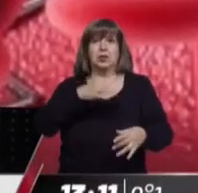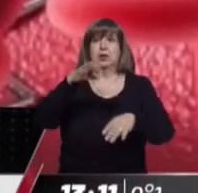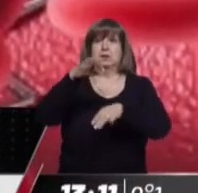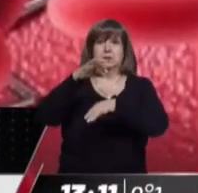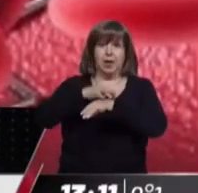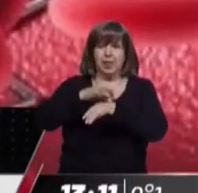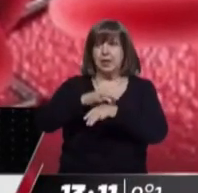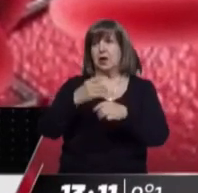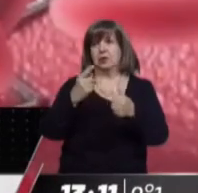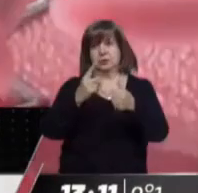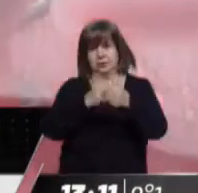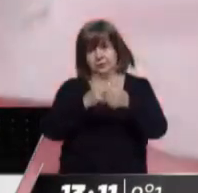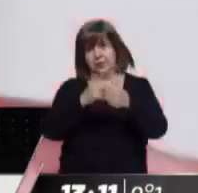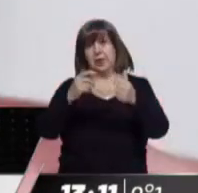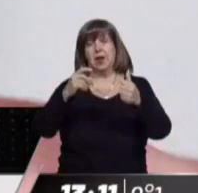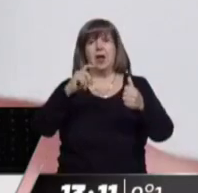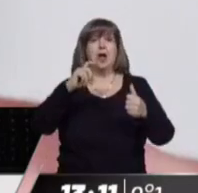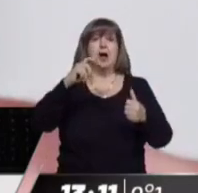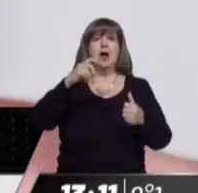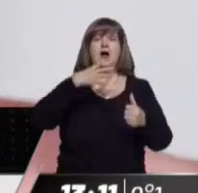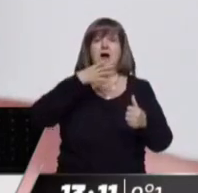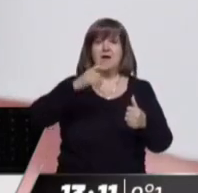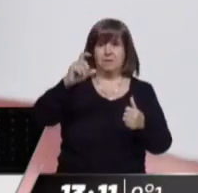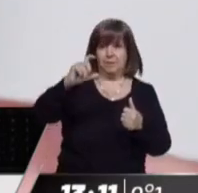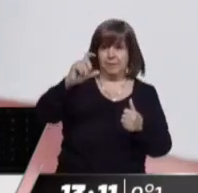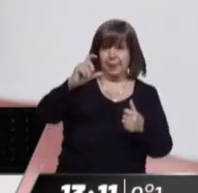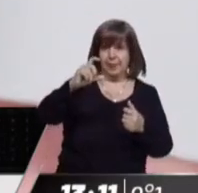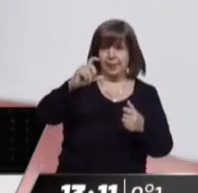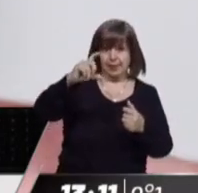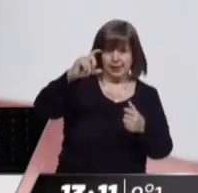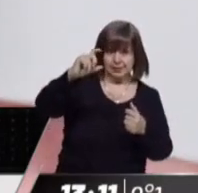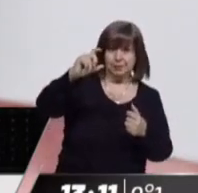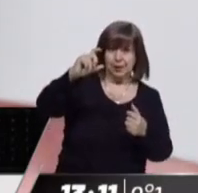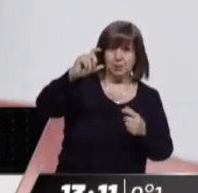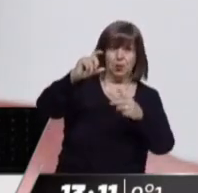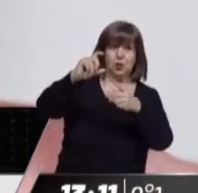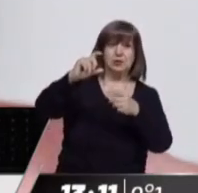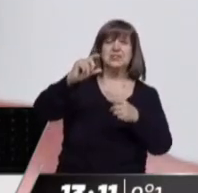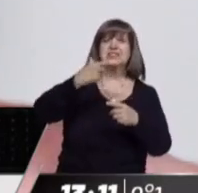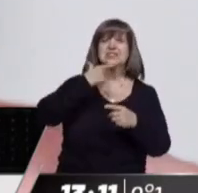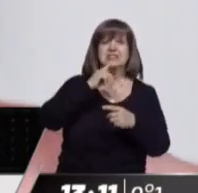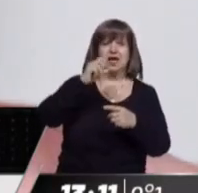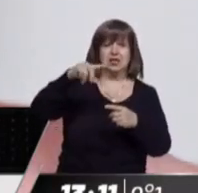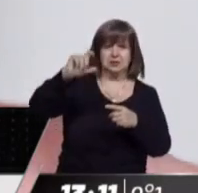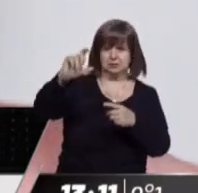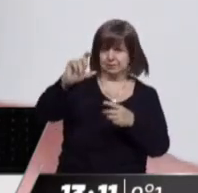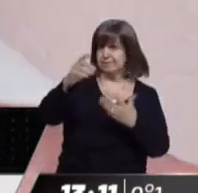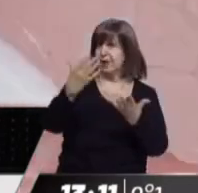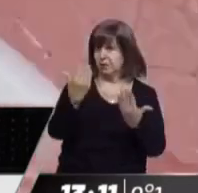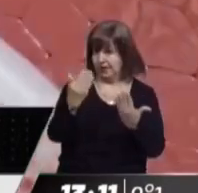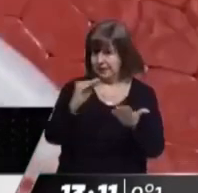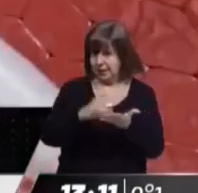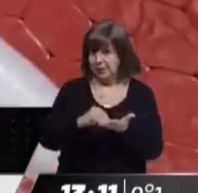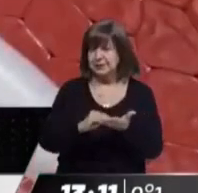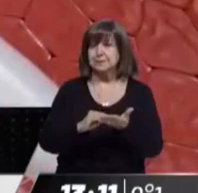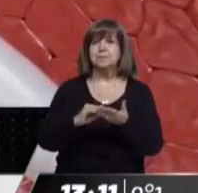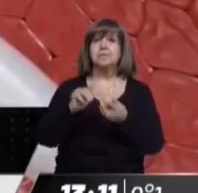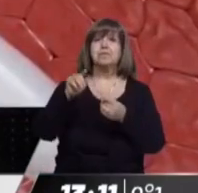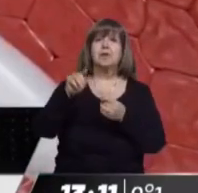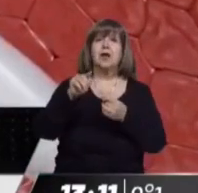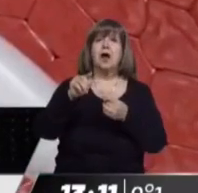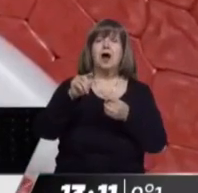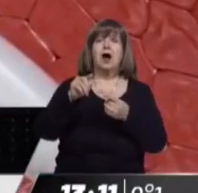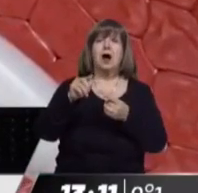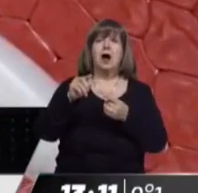devalúan sino que el valor real no se ha ido actualizando Y eso es un Ahora hay una migración muy importante al